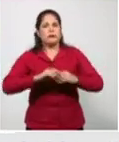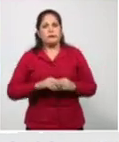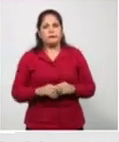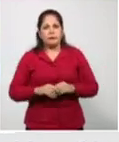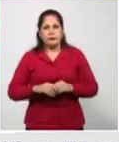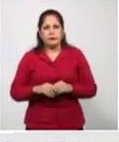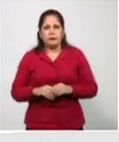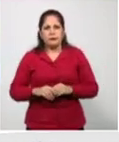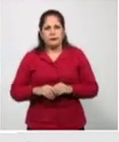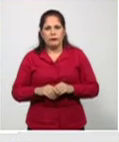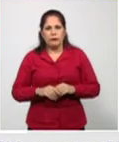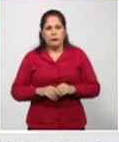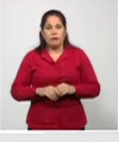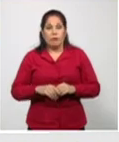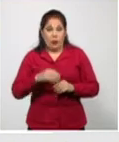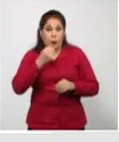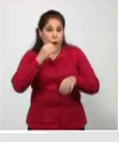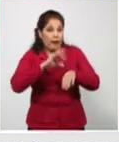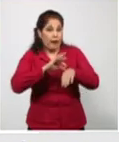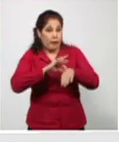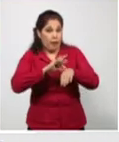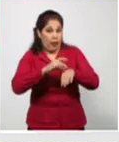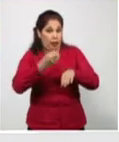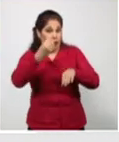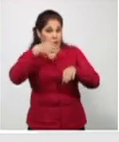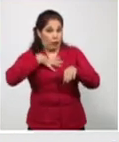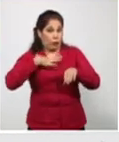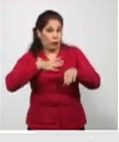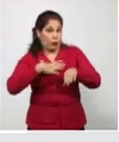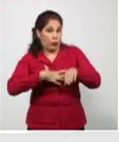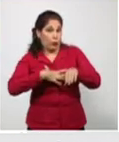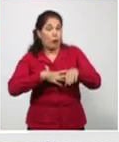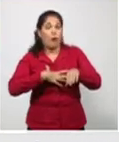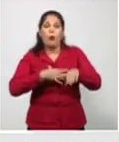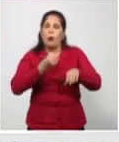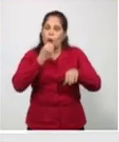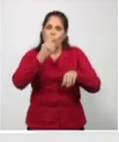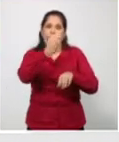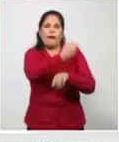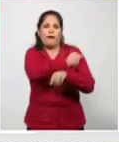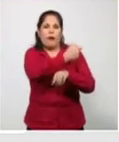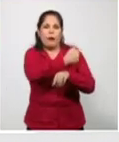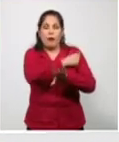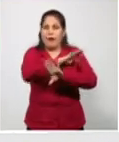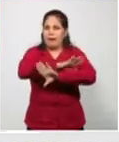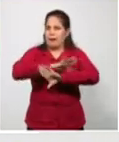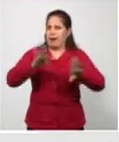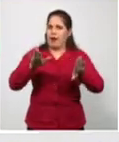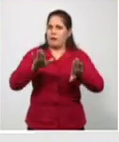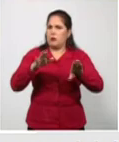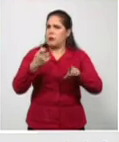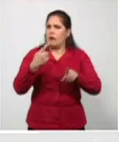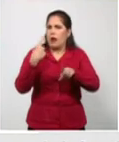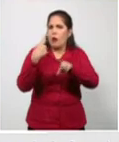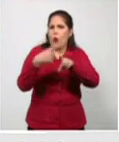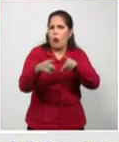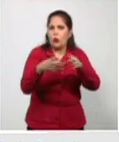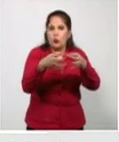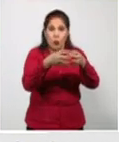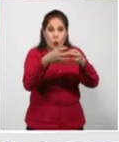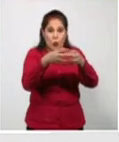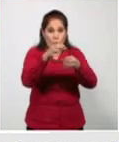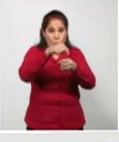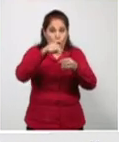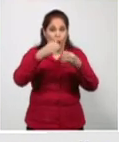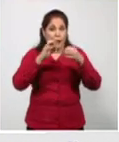tiene la enfermedad o se le administra la vacuna y ya quedan sensibilizadas un grupo de células